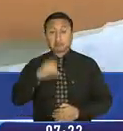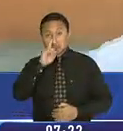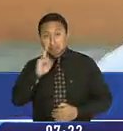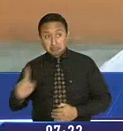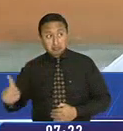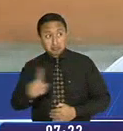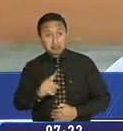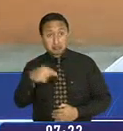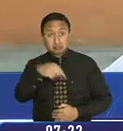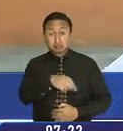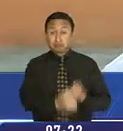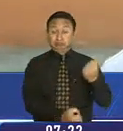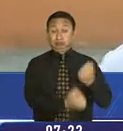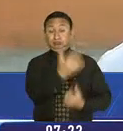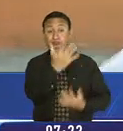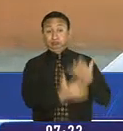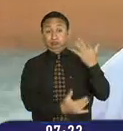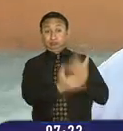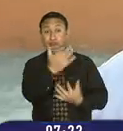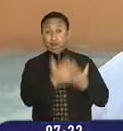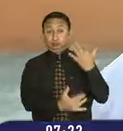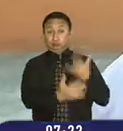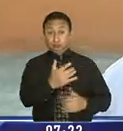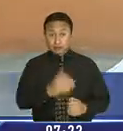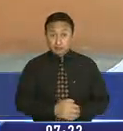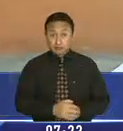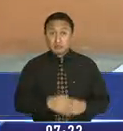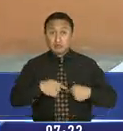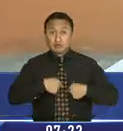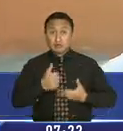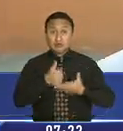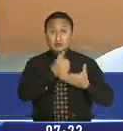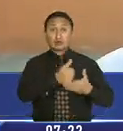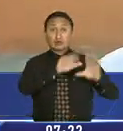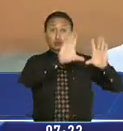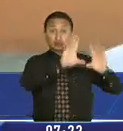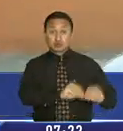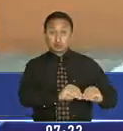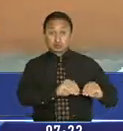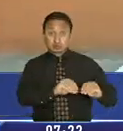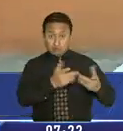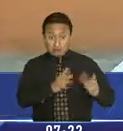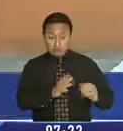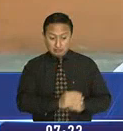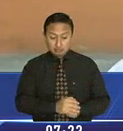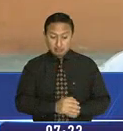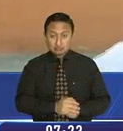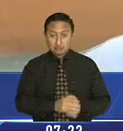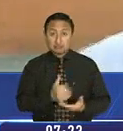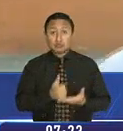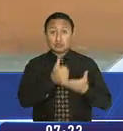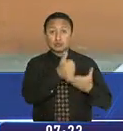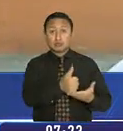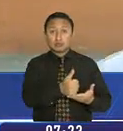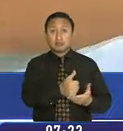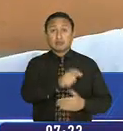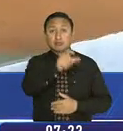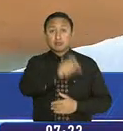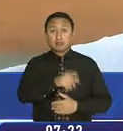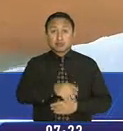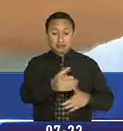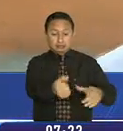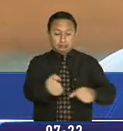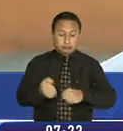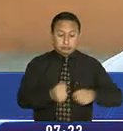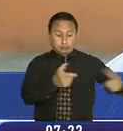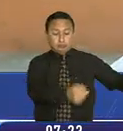carro estaba incendiándose. Y apagamos el fuego, después de eso nos fuimos a... Empecé a sacarles